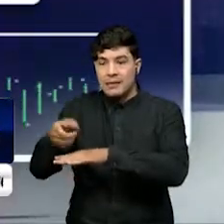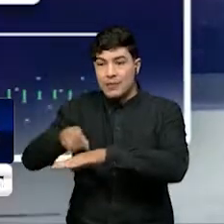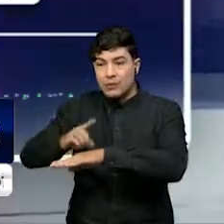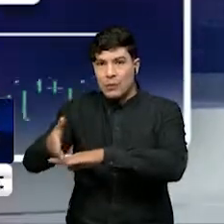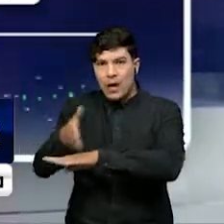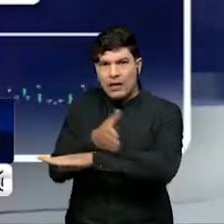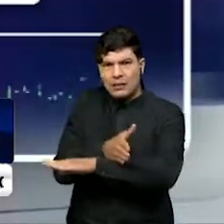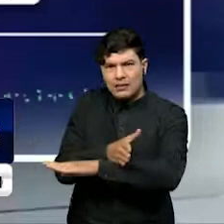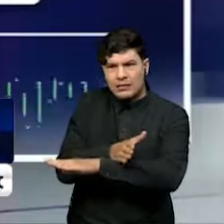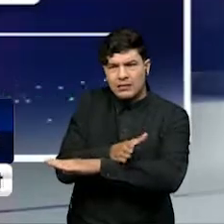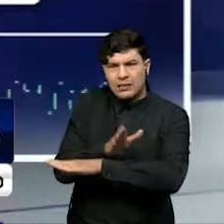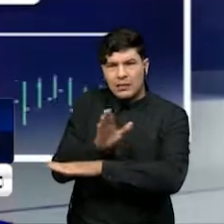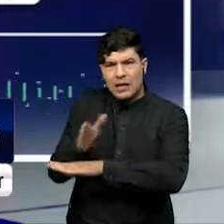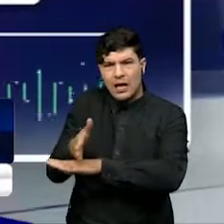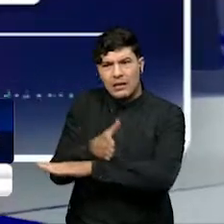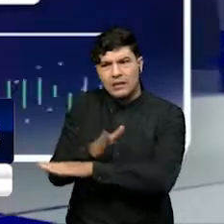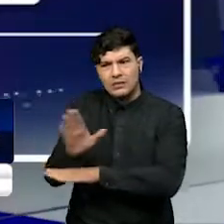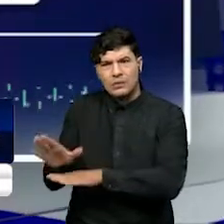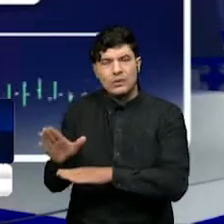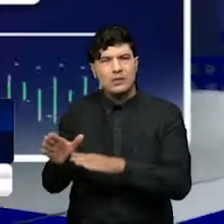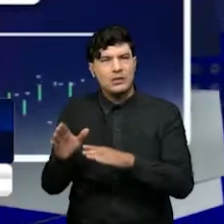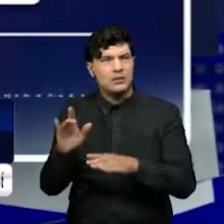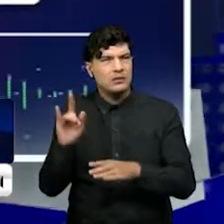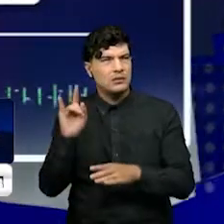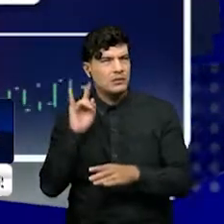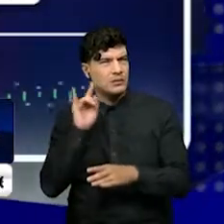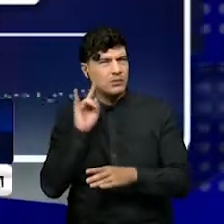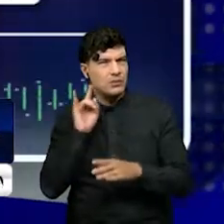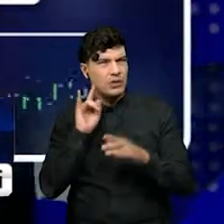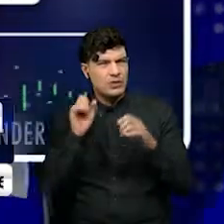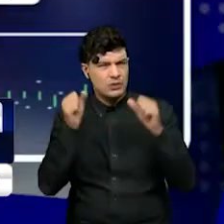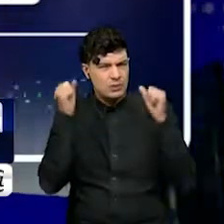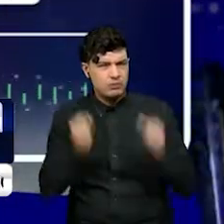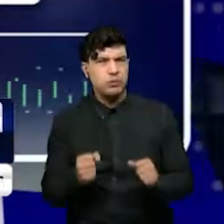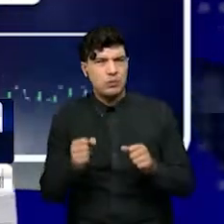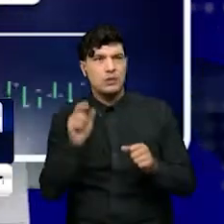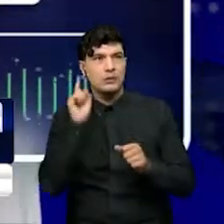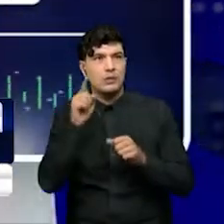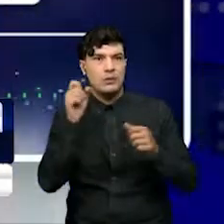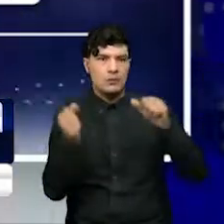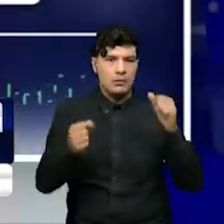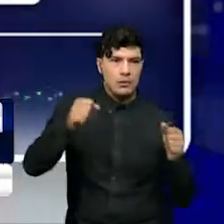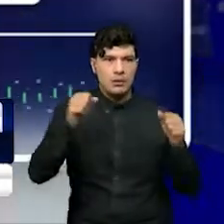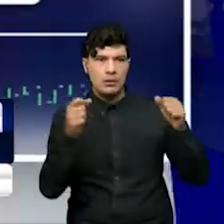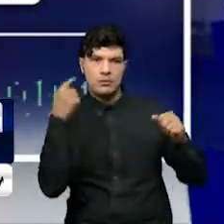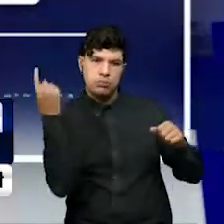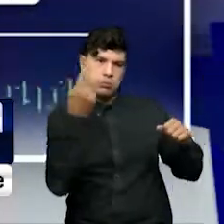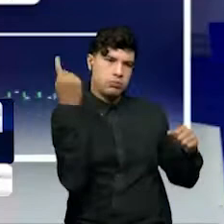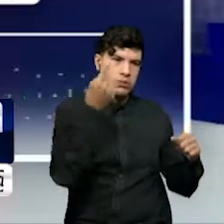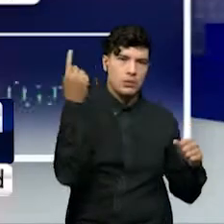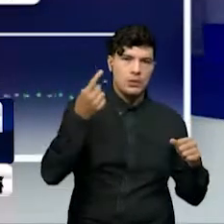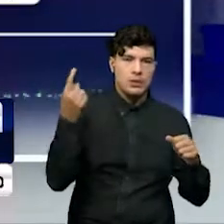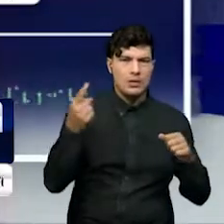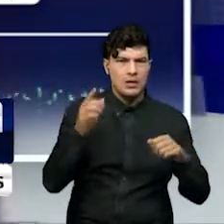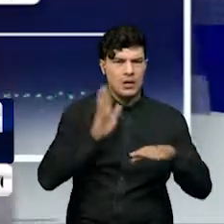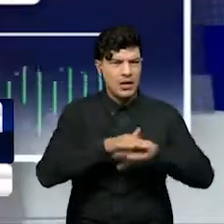fuerte ruido, un golpe y un movimiento bastante extraño en el helicóptero. Esto generó que